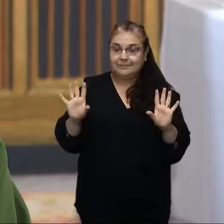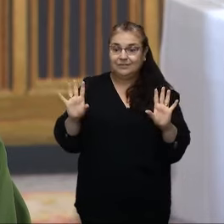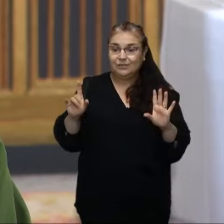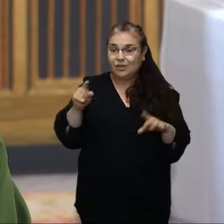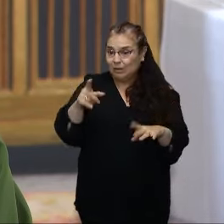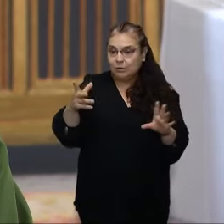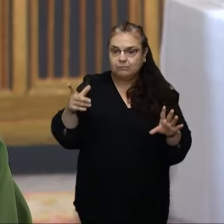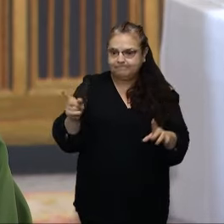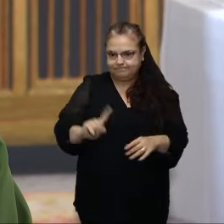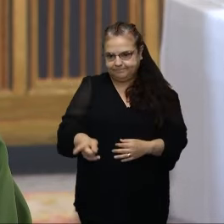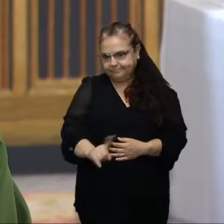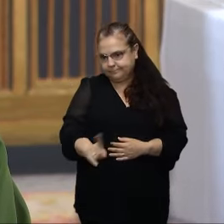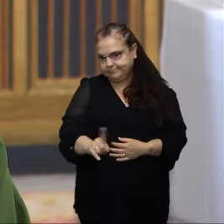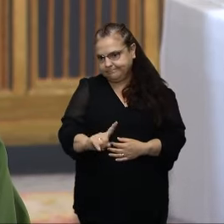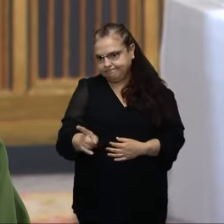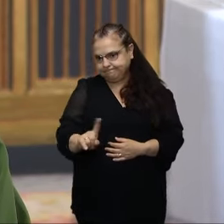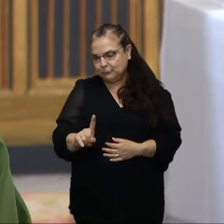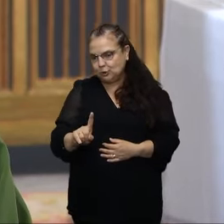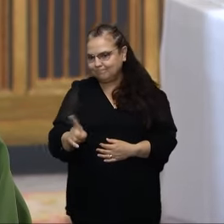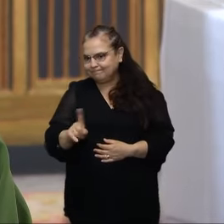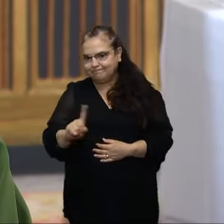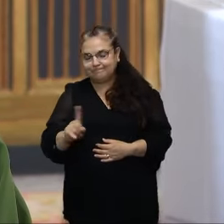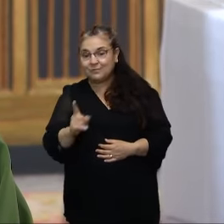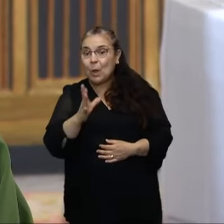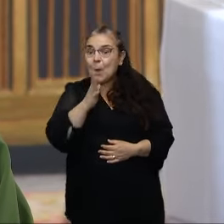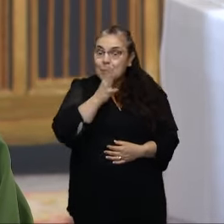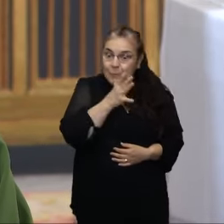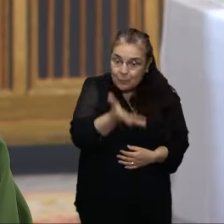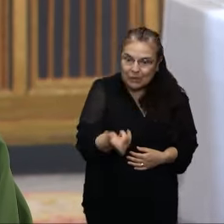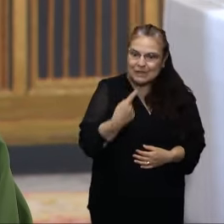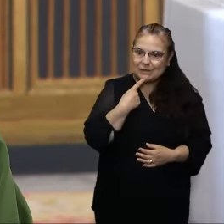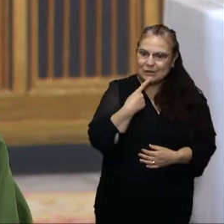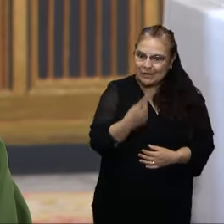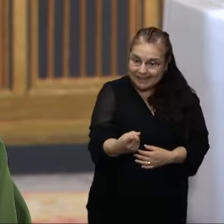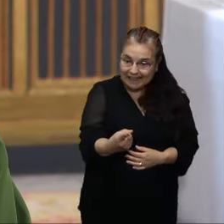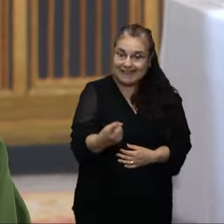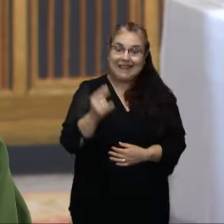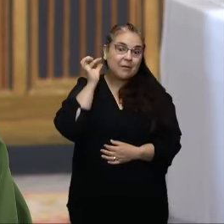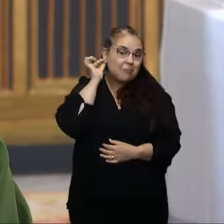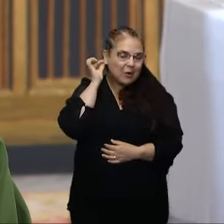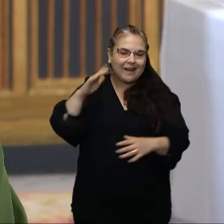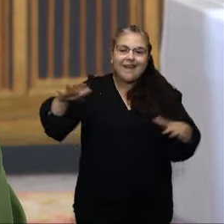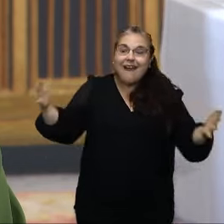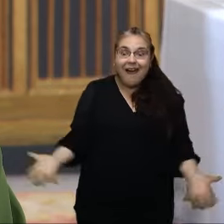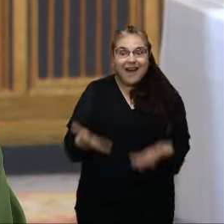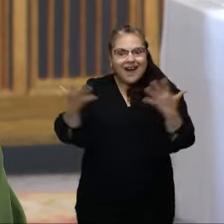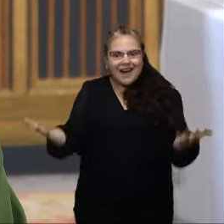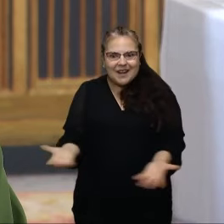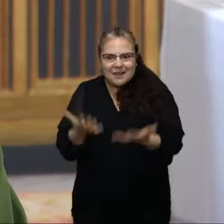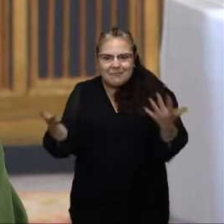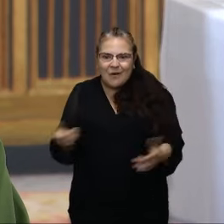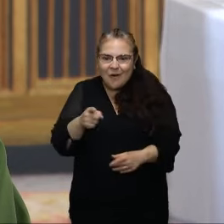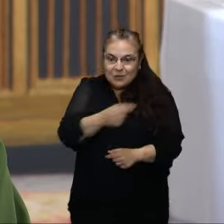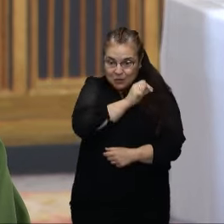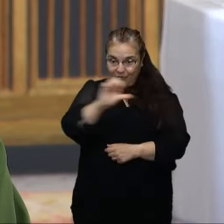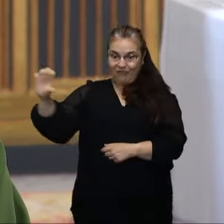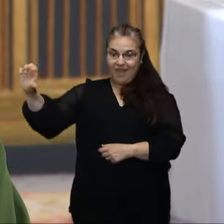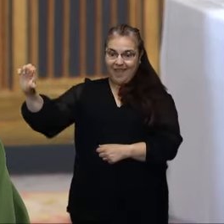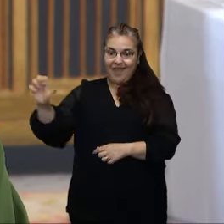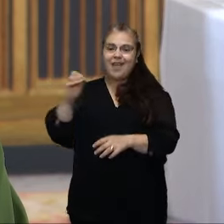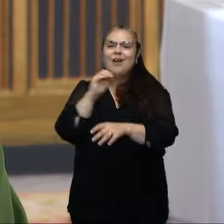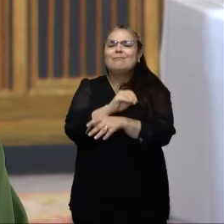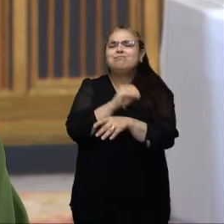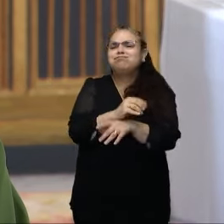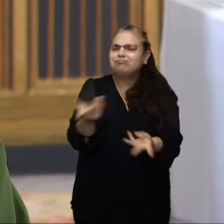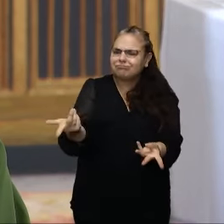queda seco el flujo, no. Por eso Jesús le dice: ánimo, hija, tu fe te ha curado.